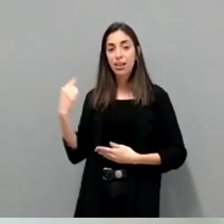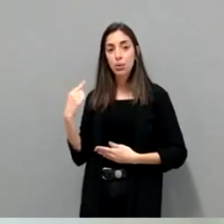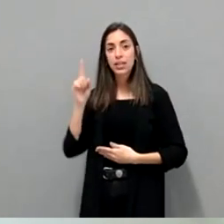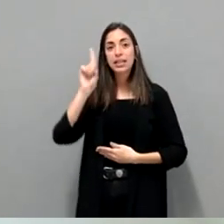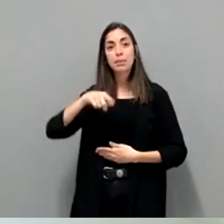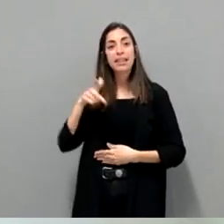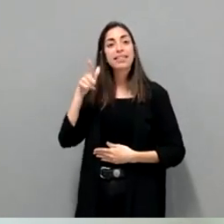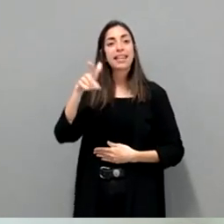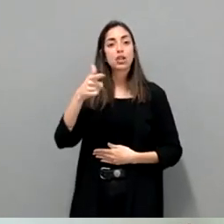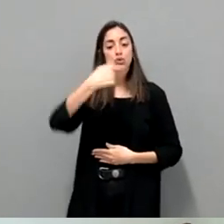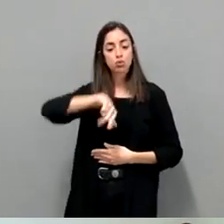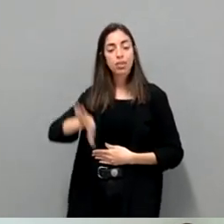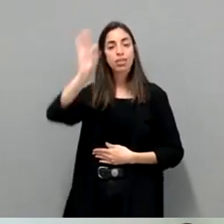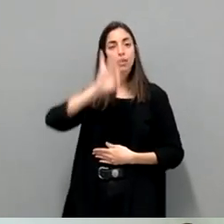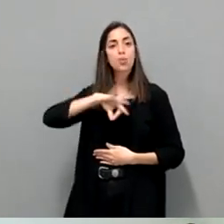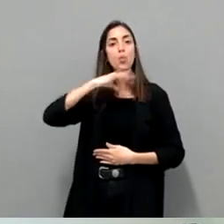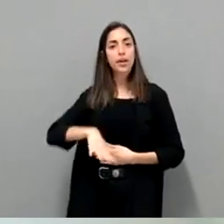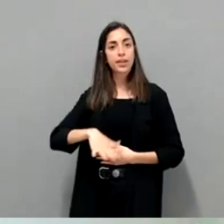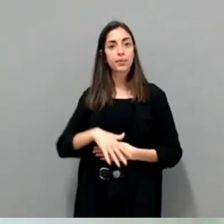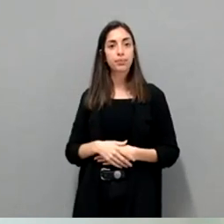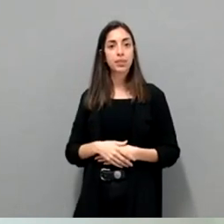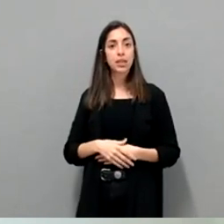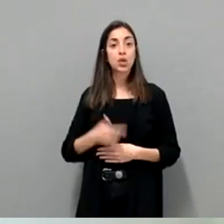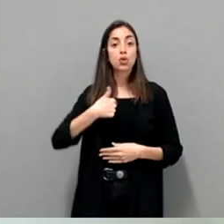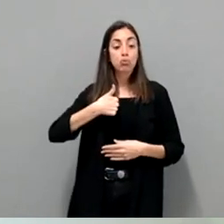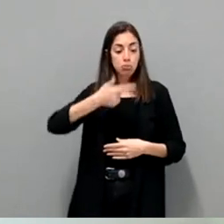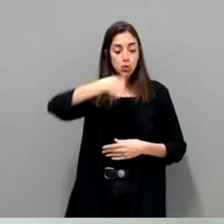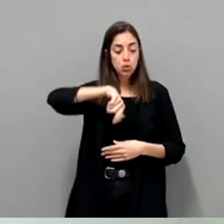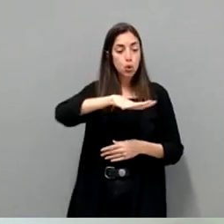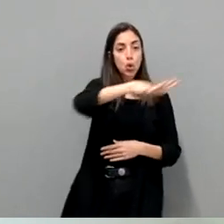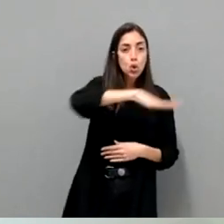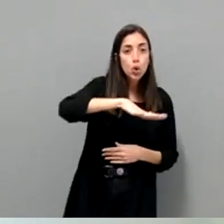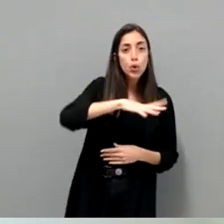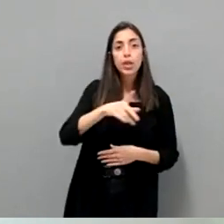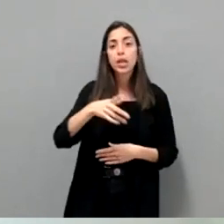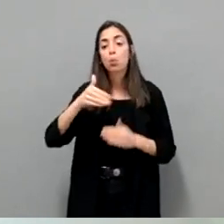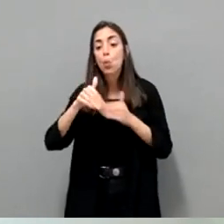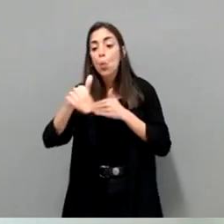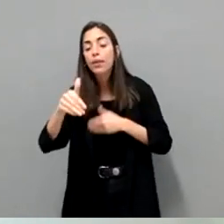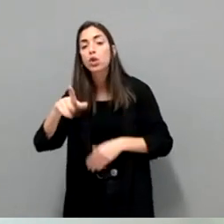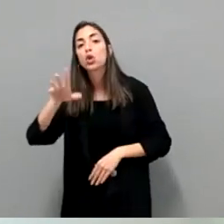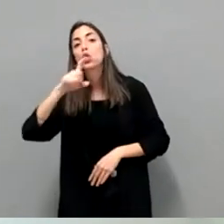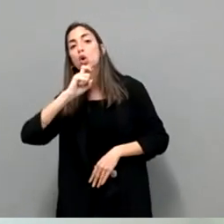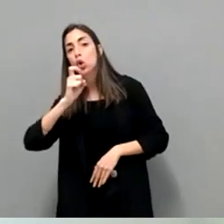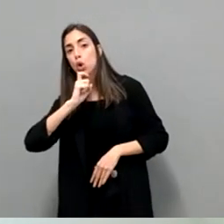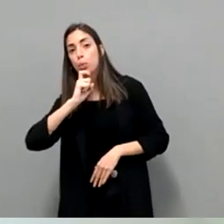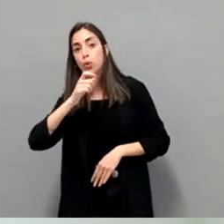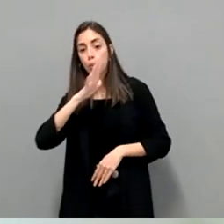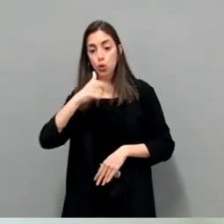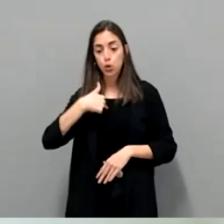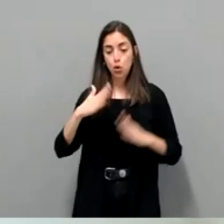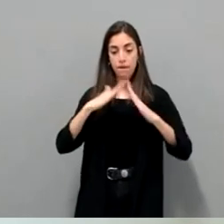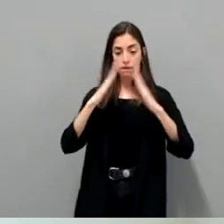a decidir dónde, cuándo y cómo. Me gustaría vivir en mi casa con